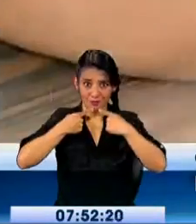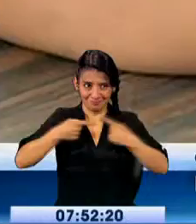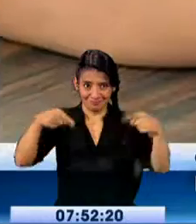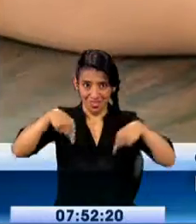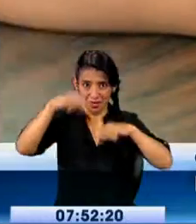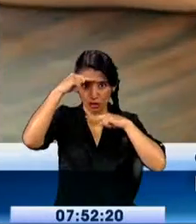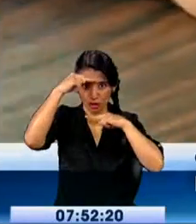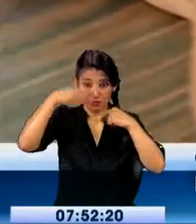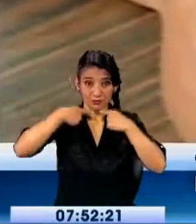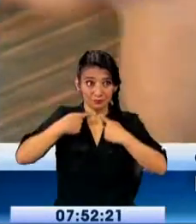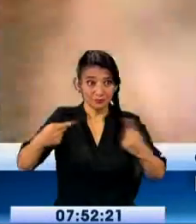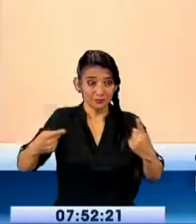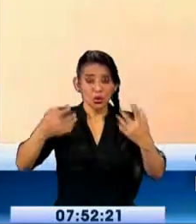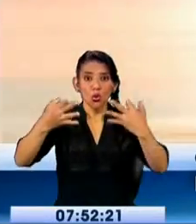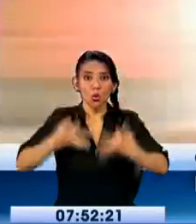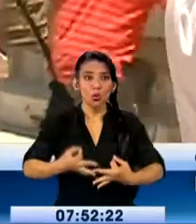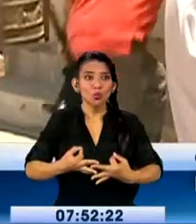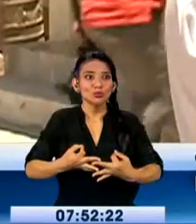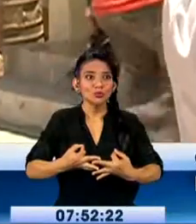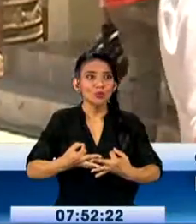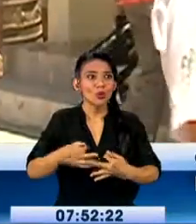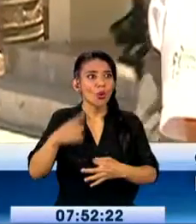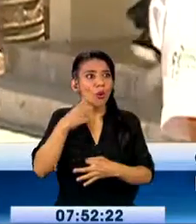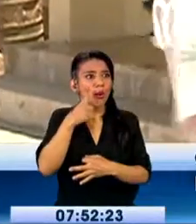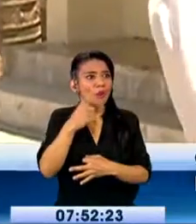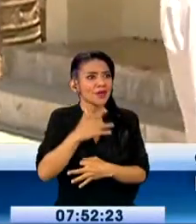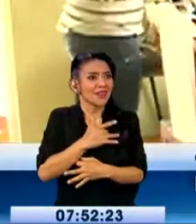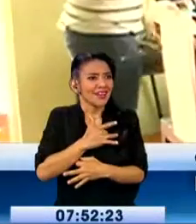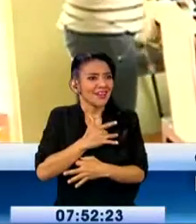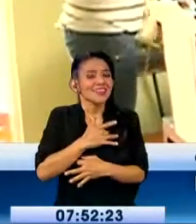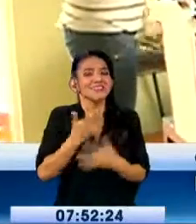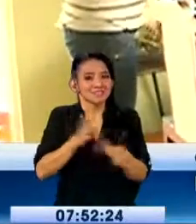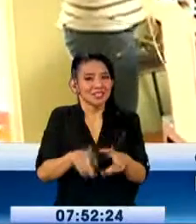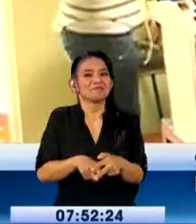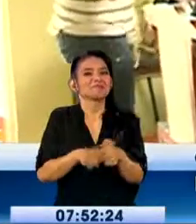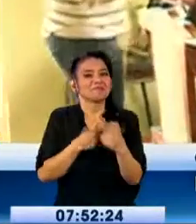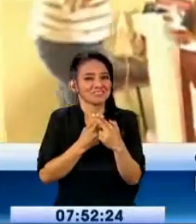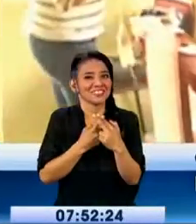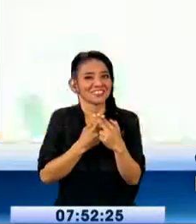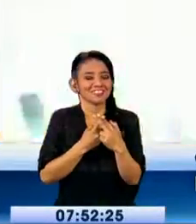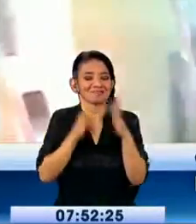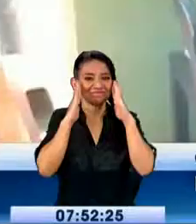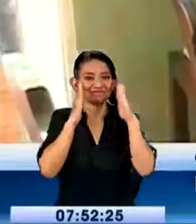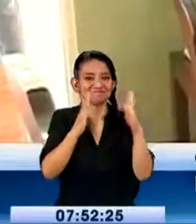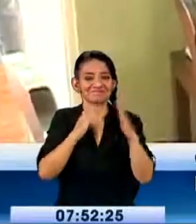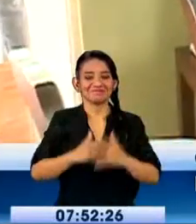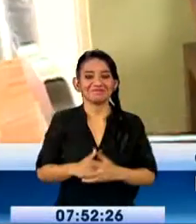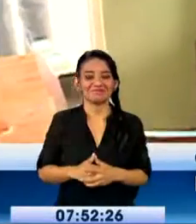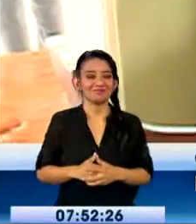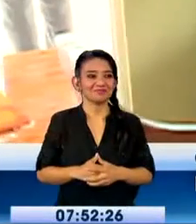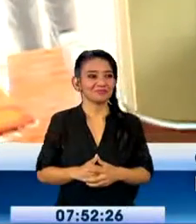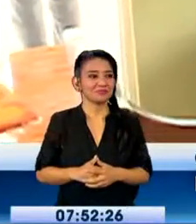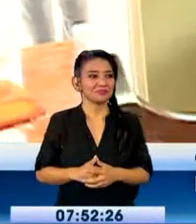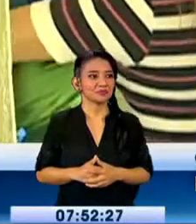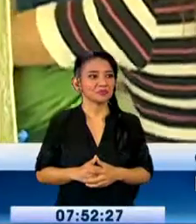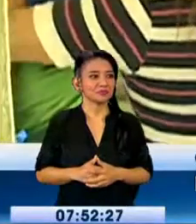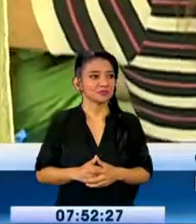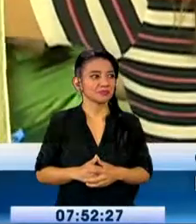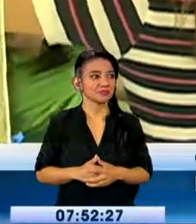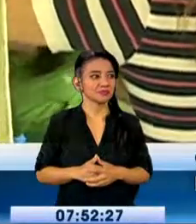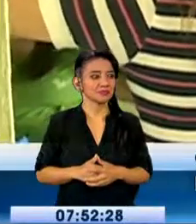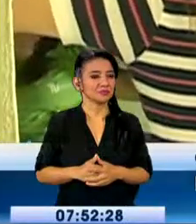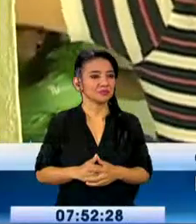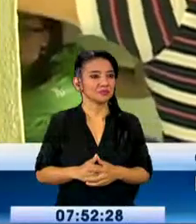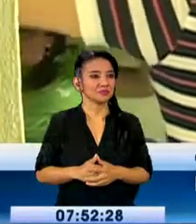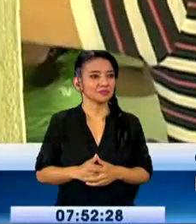la historia, los ojos de un corazón bondadoso lo vieron y un sueño empezó a hacerse realidad. Ahora es tiempo de avanzar y